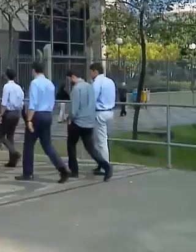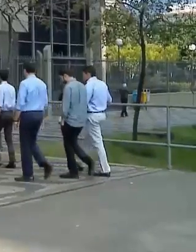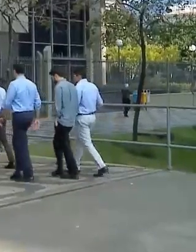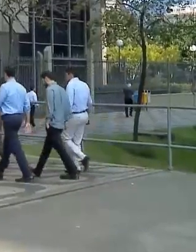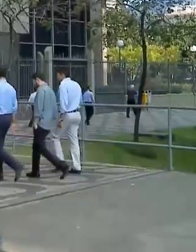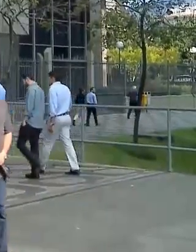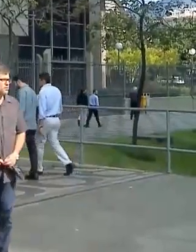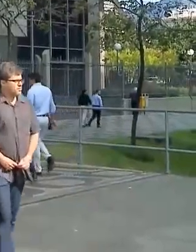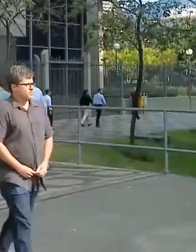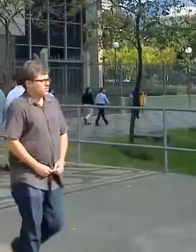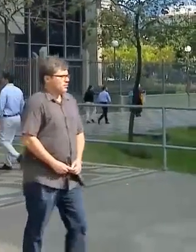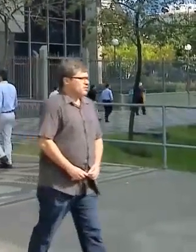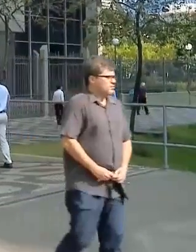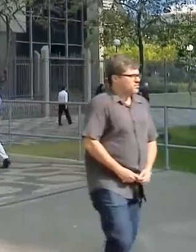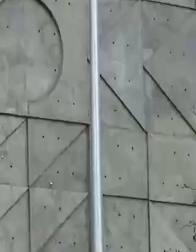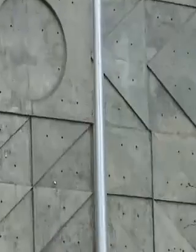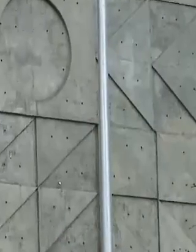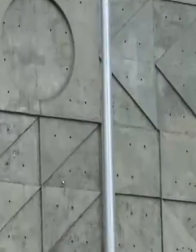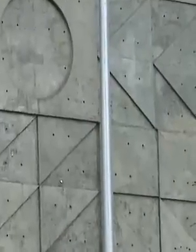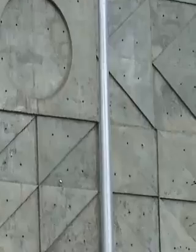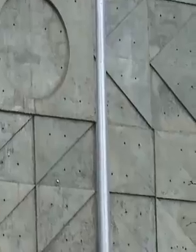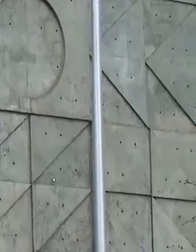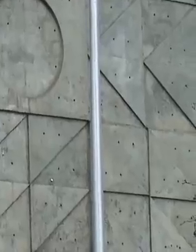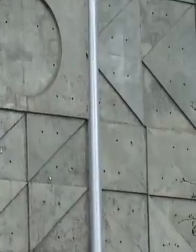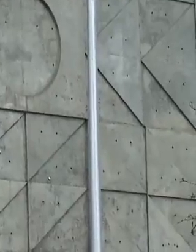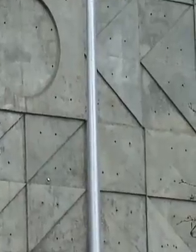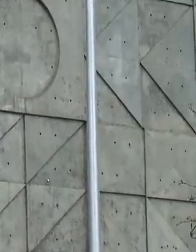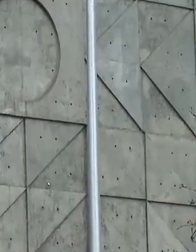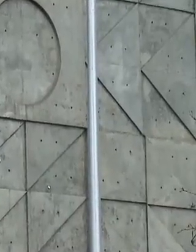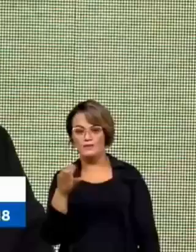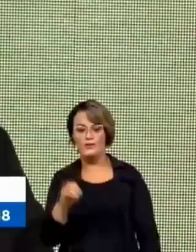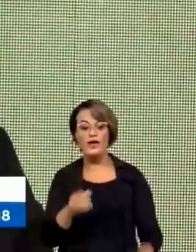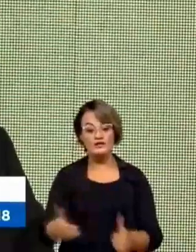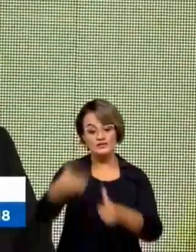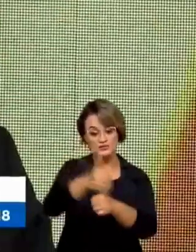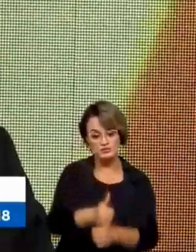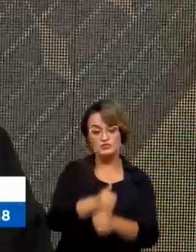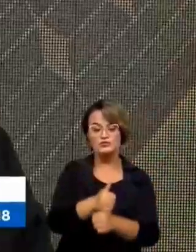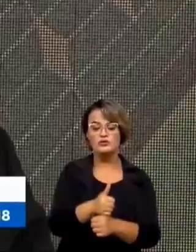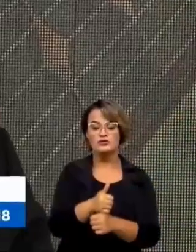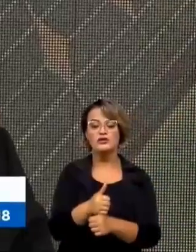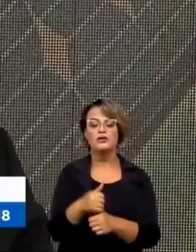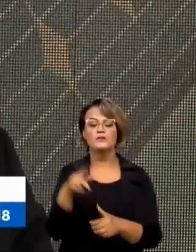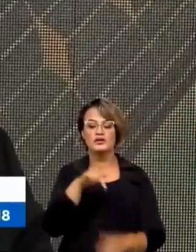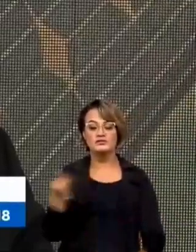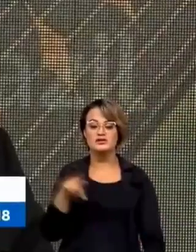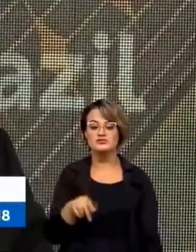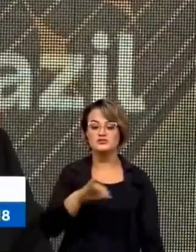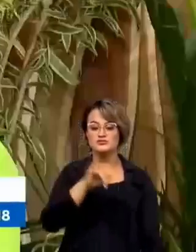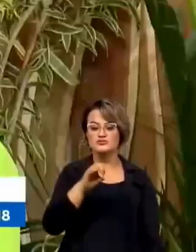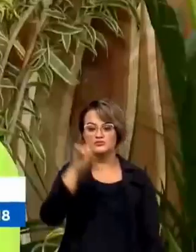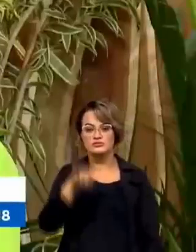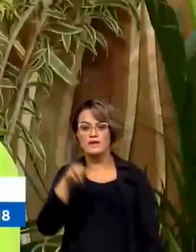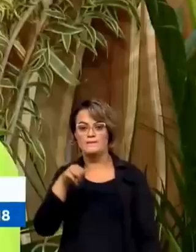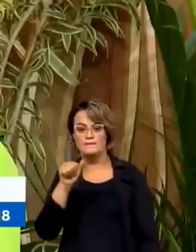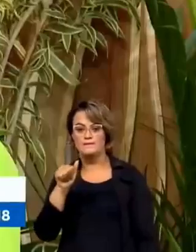La petrolera brasileña Petrobras informó que el comunicador social Caio Mário Paes de Andrade fue admitido como miembro del Consejo de